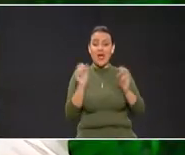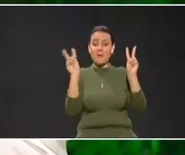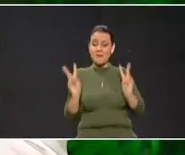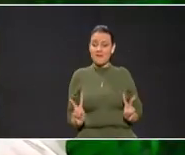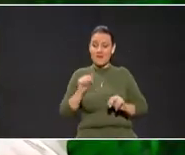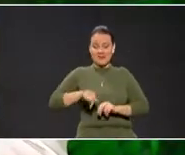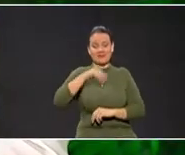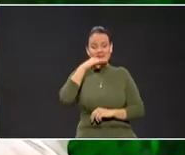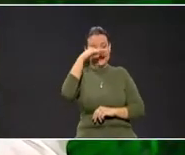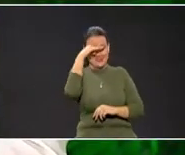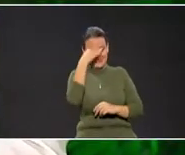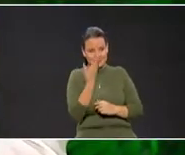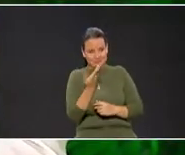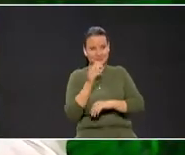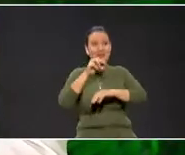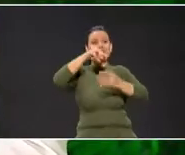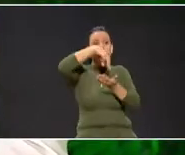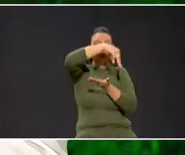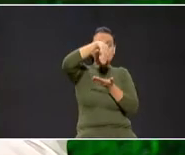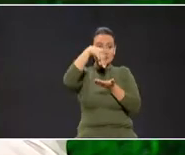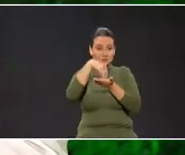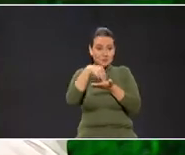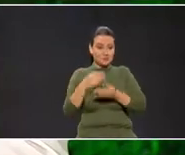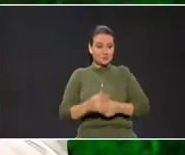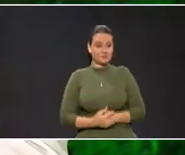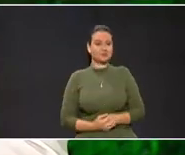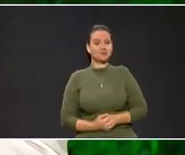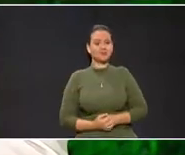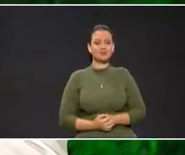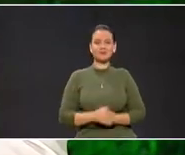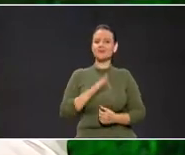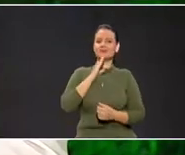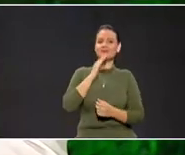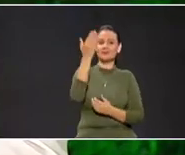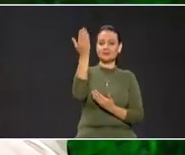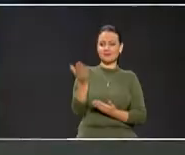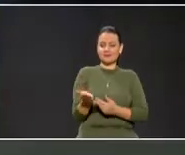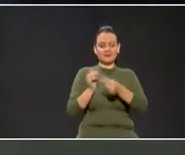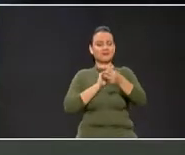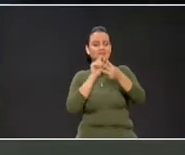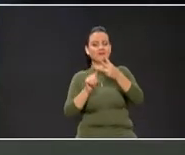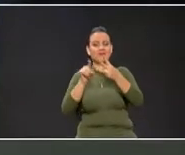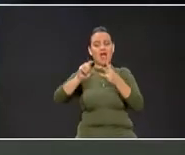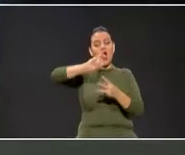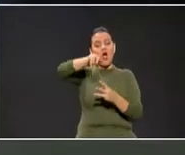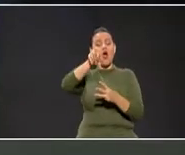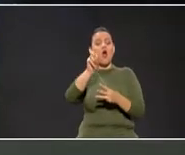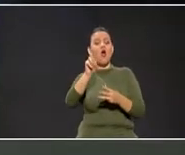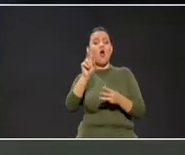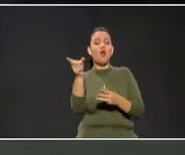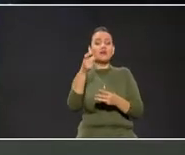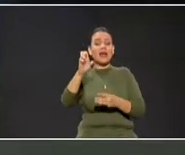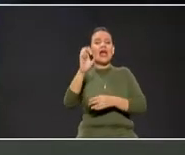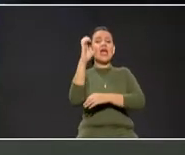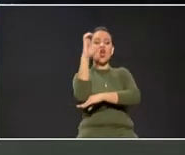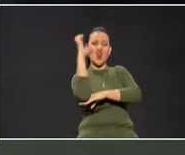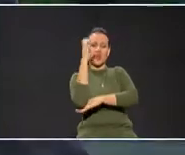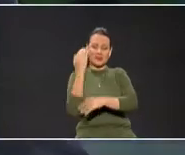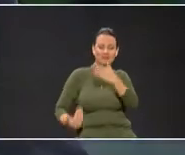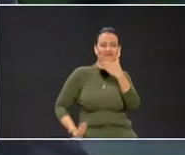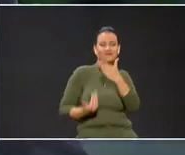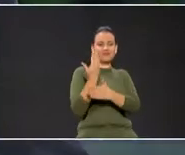telemedellín y le guardamos el puesto en el tercer puesto está jorge gutiérrez de mi colombia renaciente en el cuarto lugar